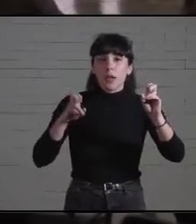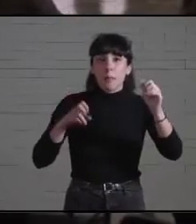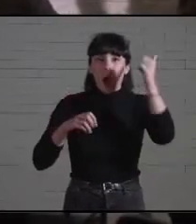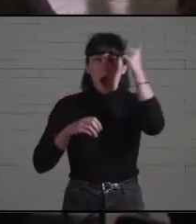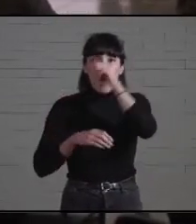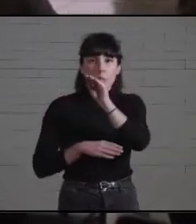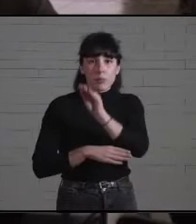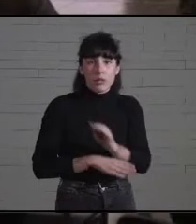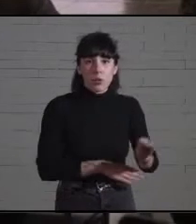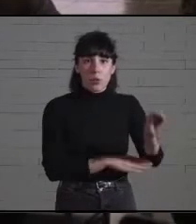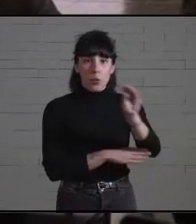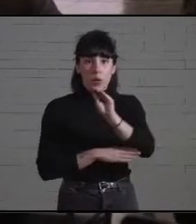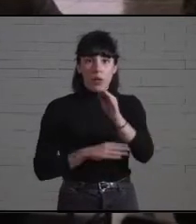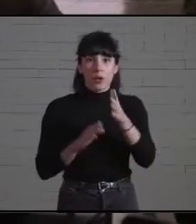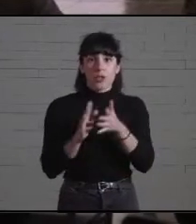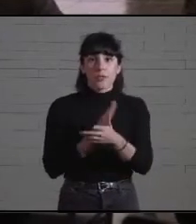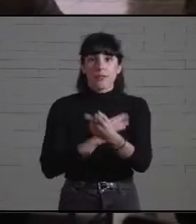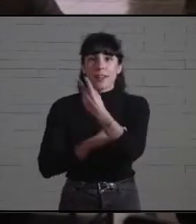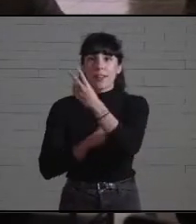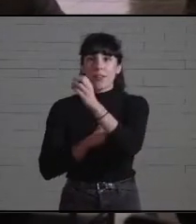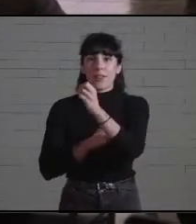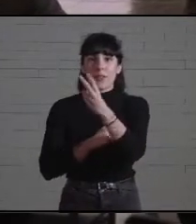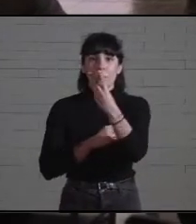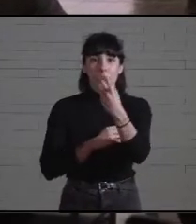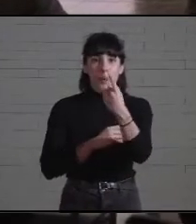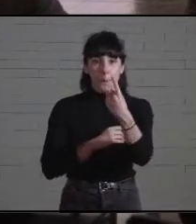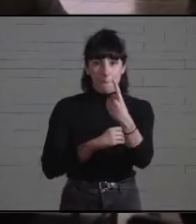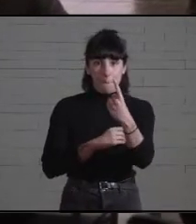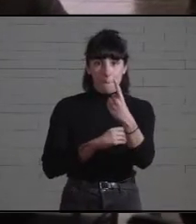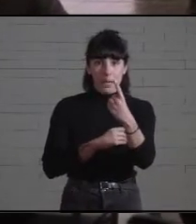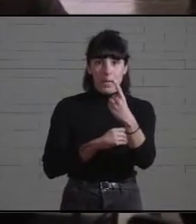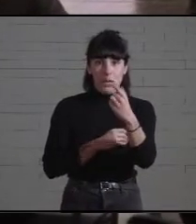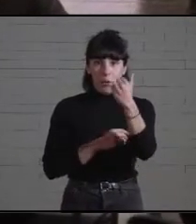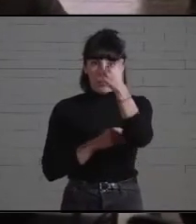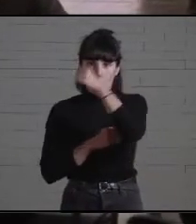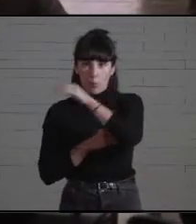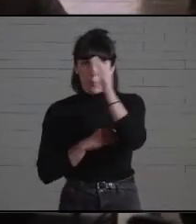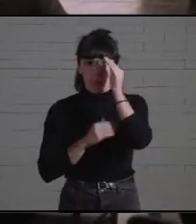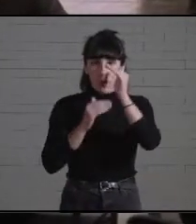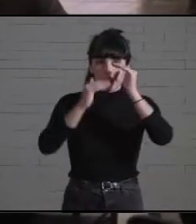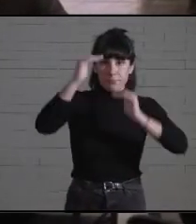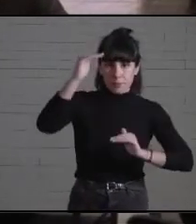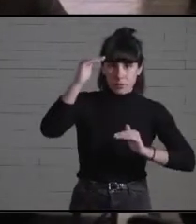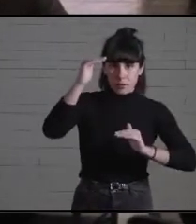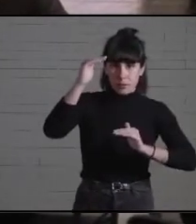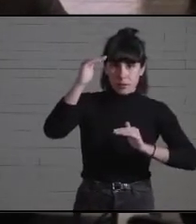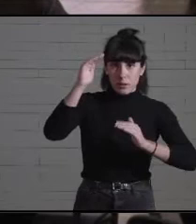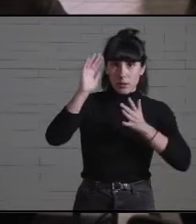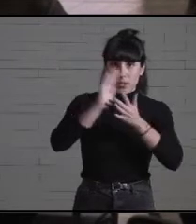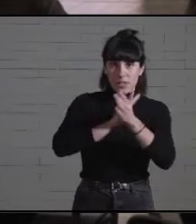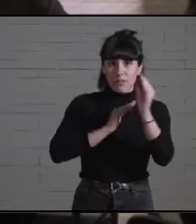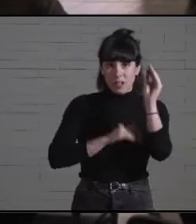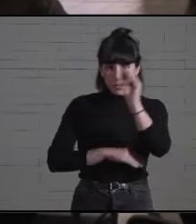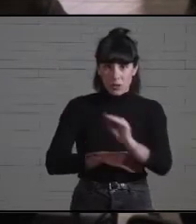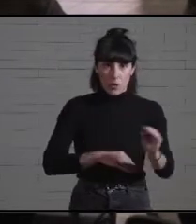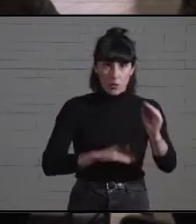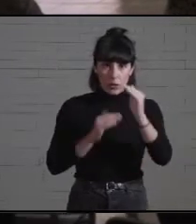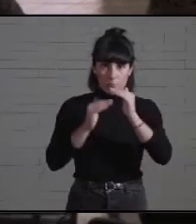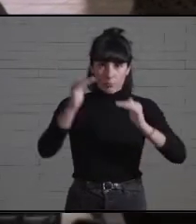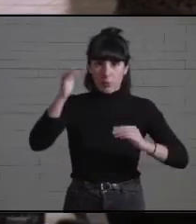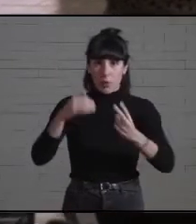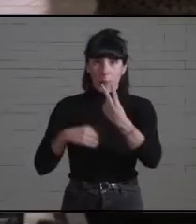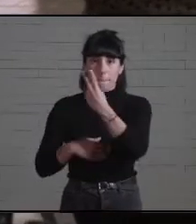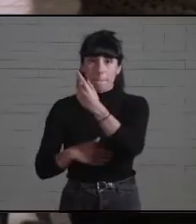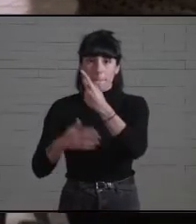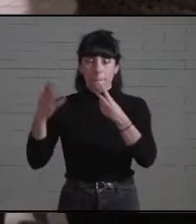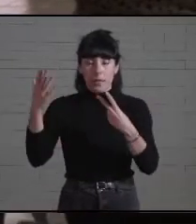en 2021 la brecha de género en cuidados, medida ya como stock, no como cambio, el